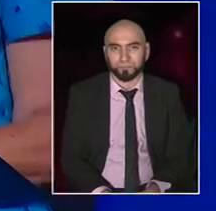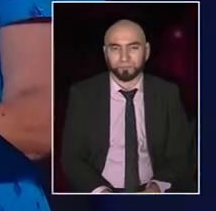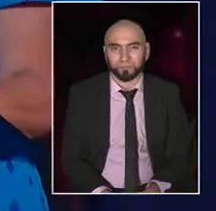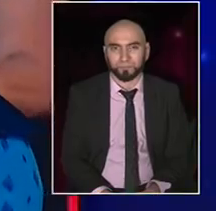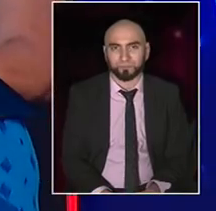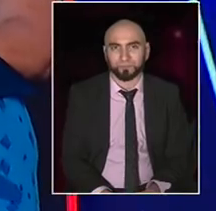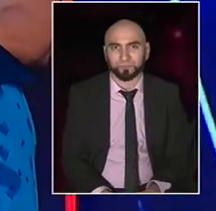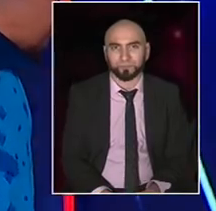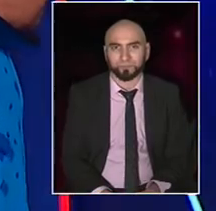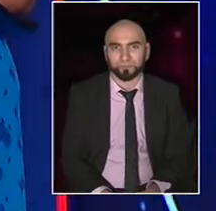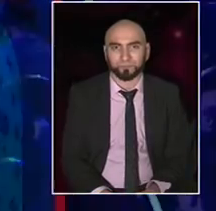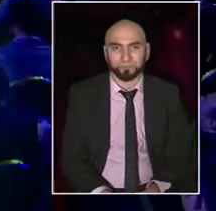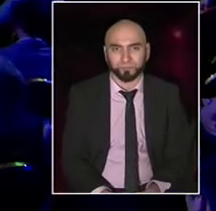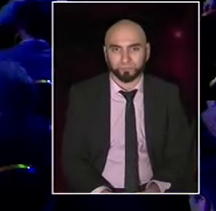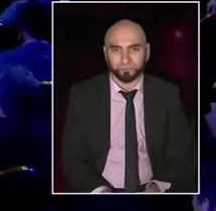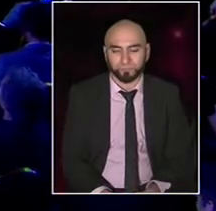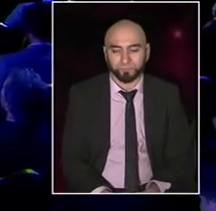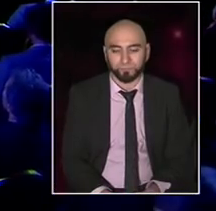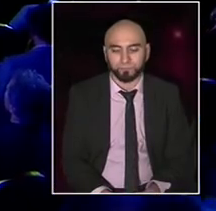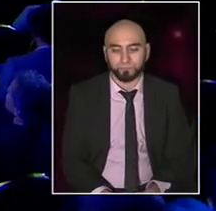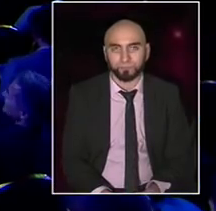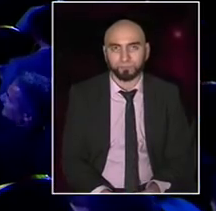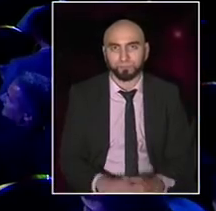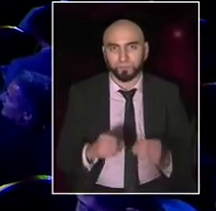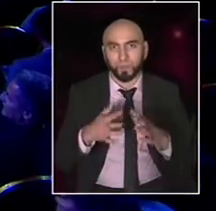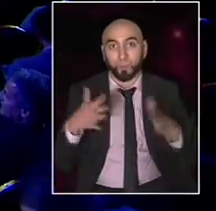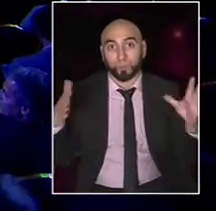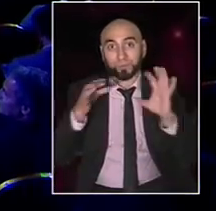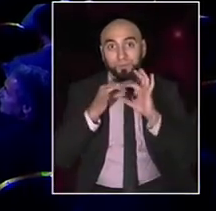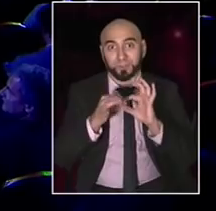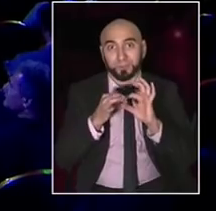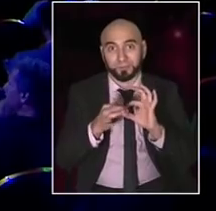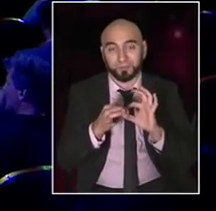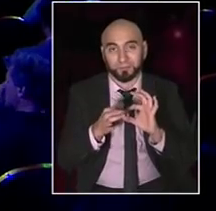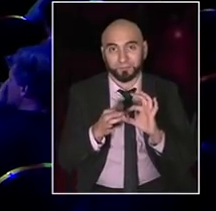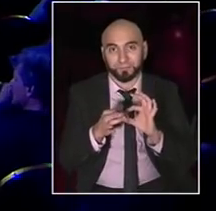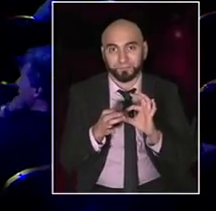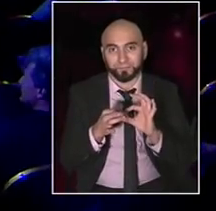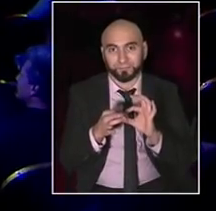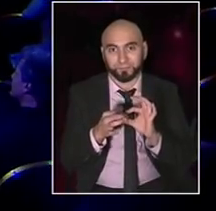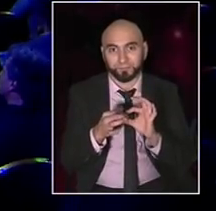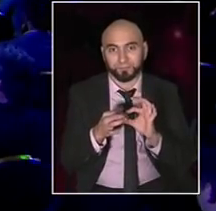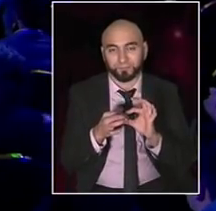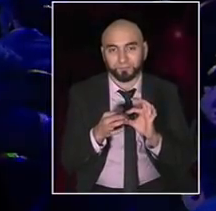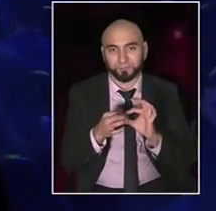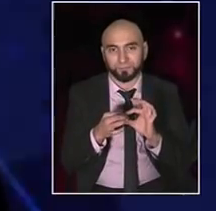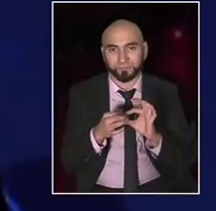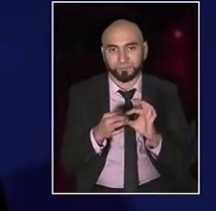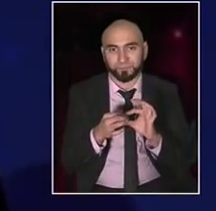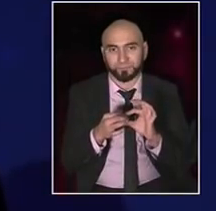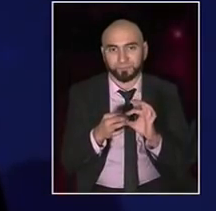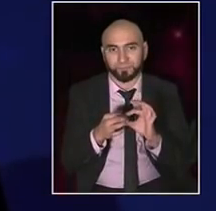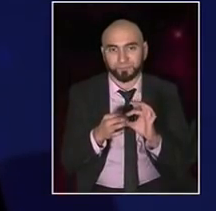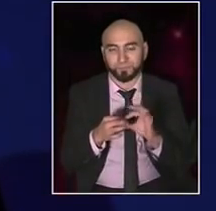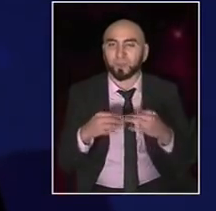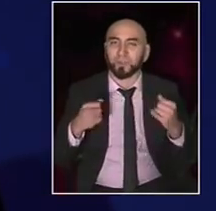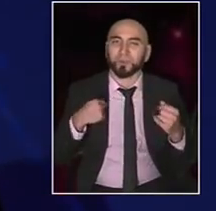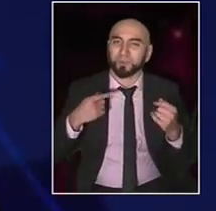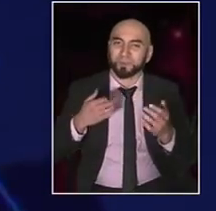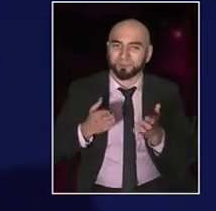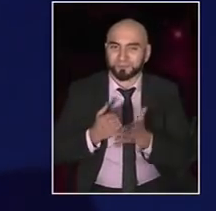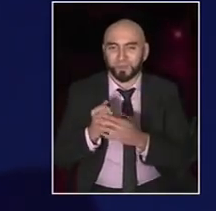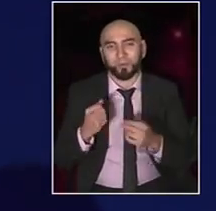Muchas gracias. partía estos saludos con